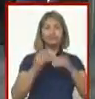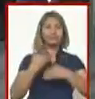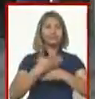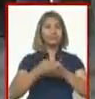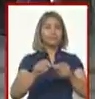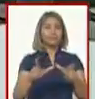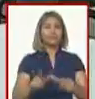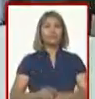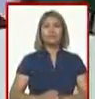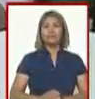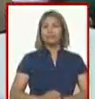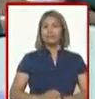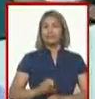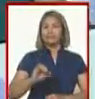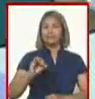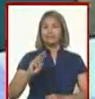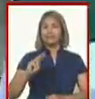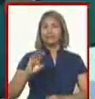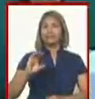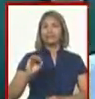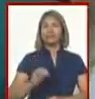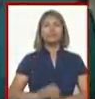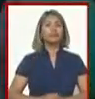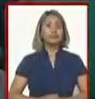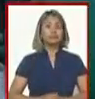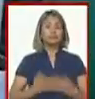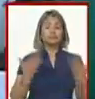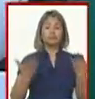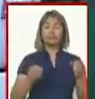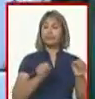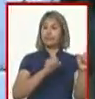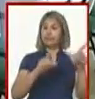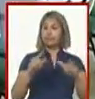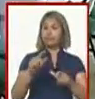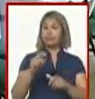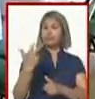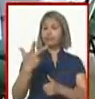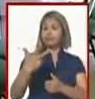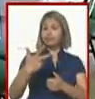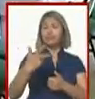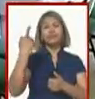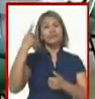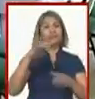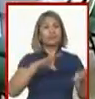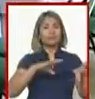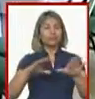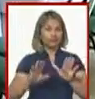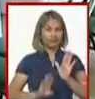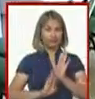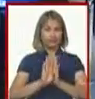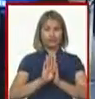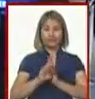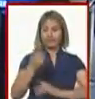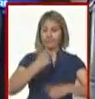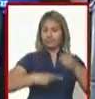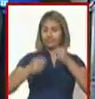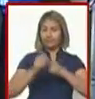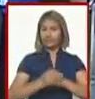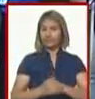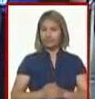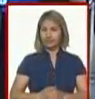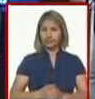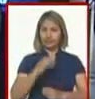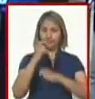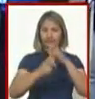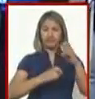las instalaciones de la Cámara de Industria y Comercio CAINCO. Allí se habilitaron 3 pisos para la realización de la rueda de negocios en el marco